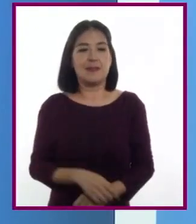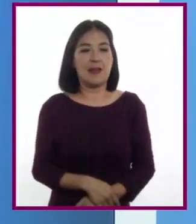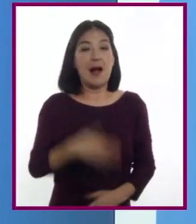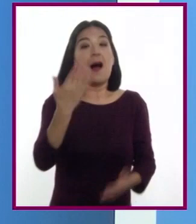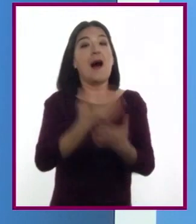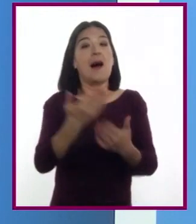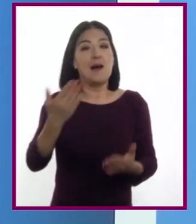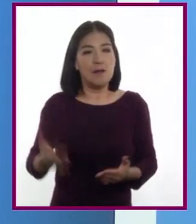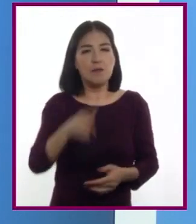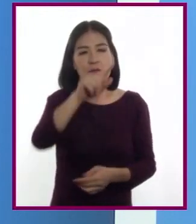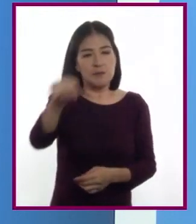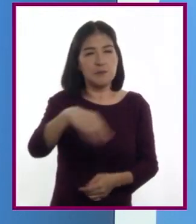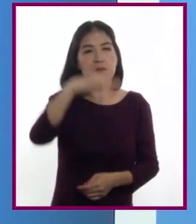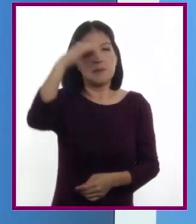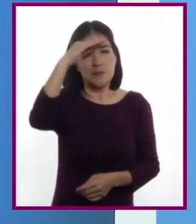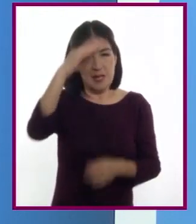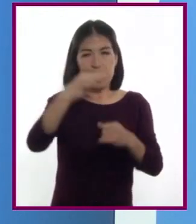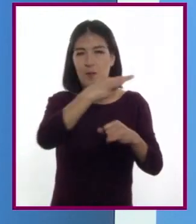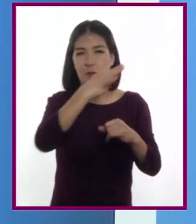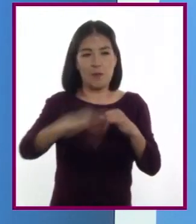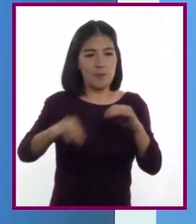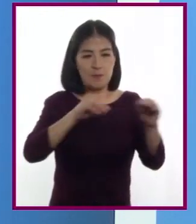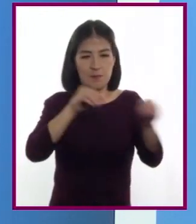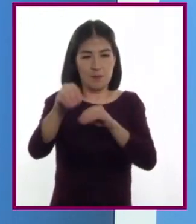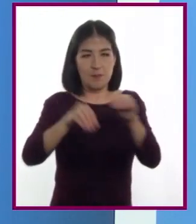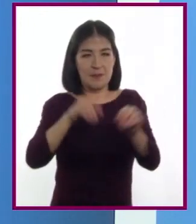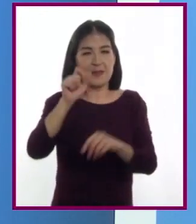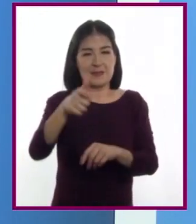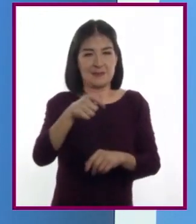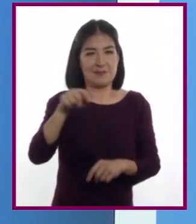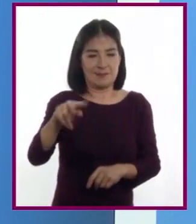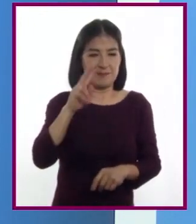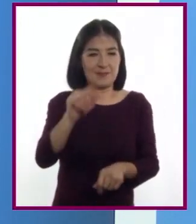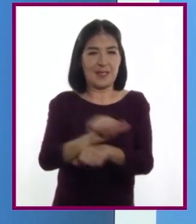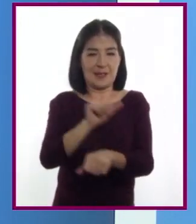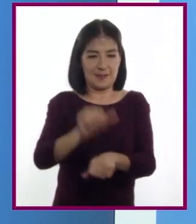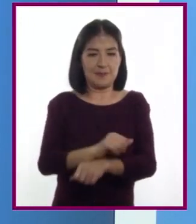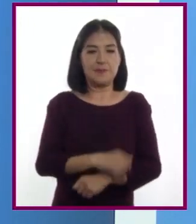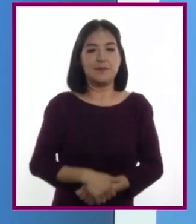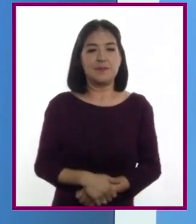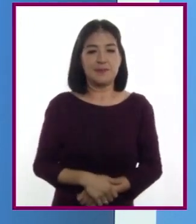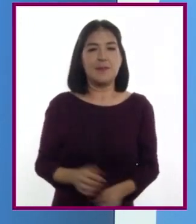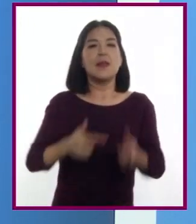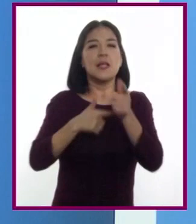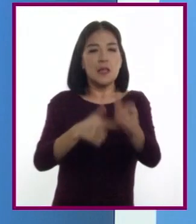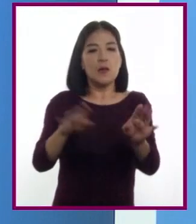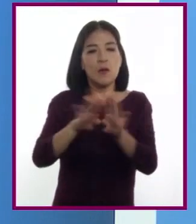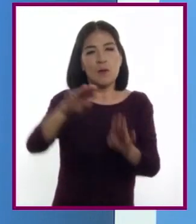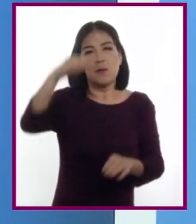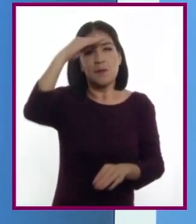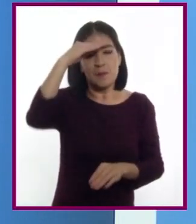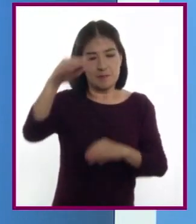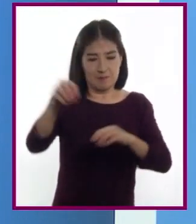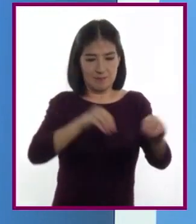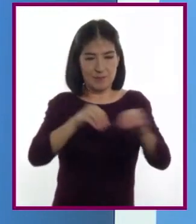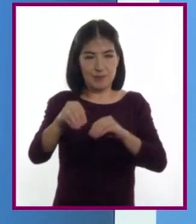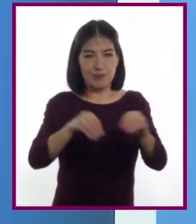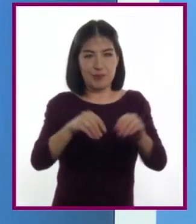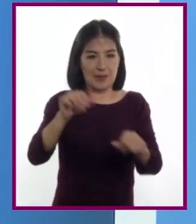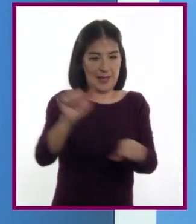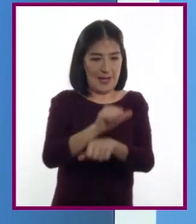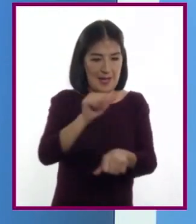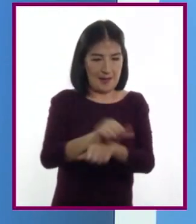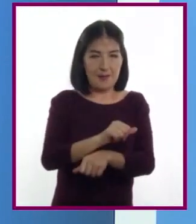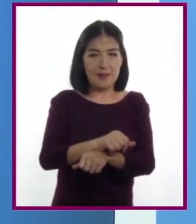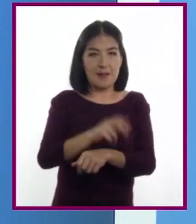Ahora, analicemos el último de los movimientos del móvil. Seguiremos considerando el desplazamiento